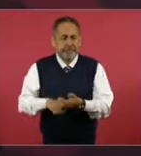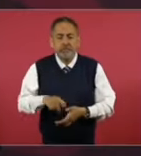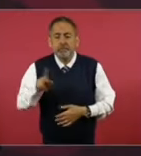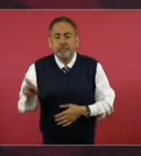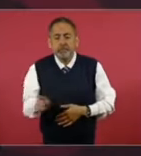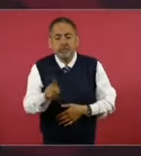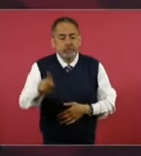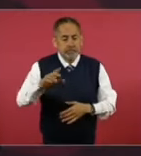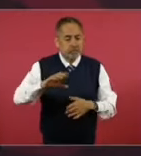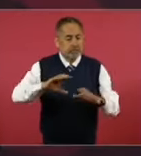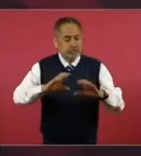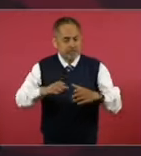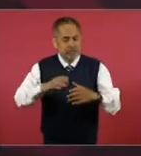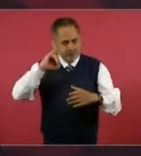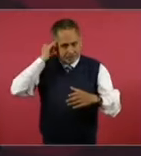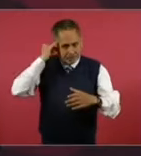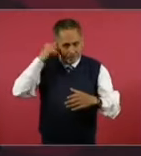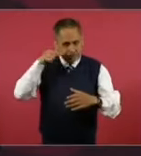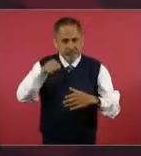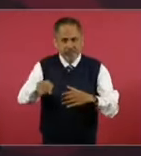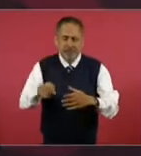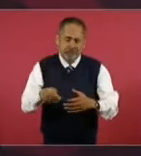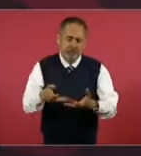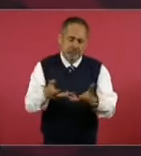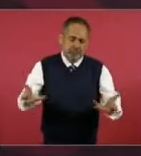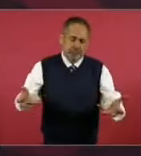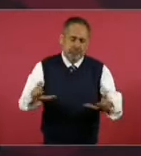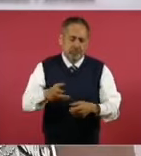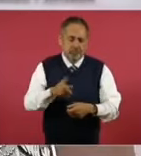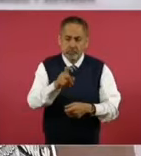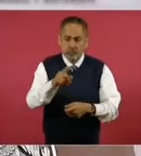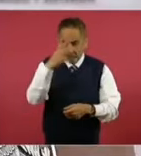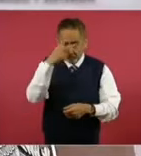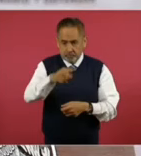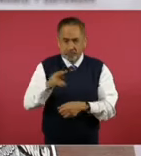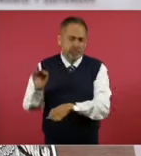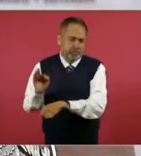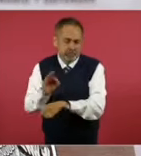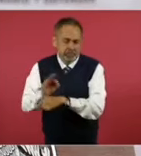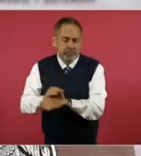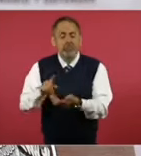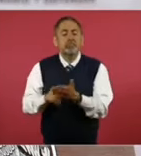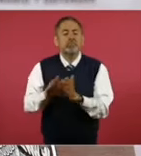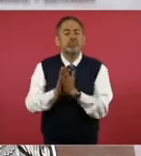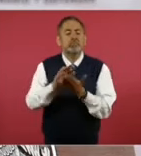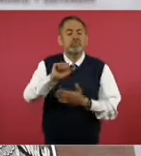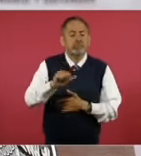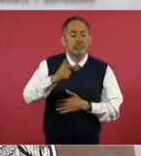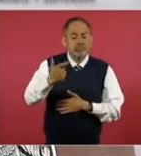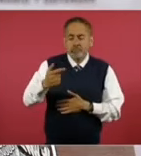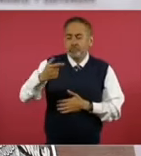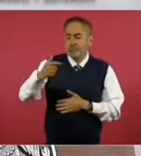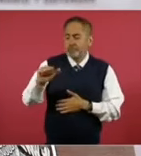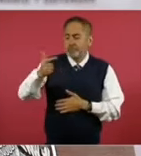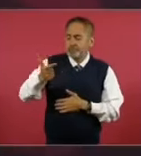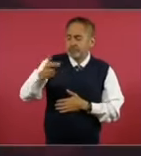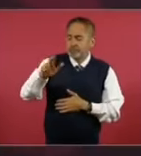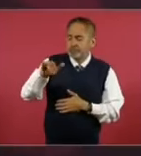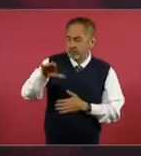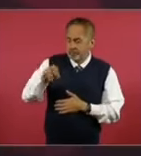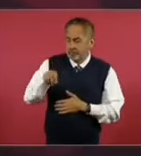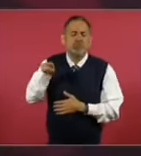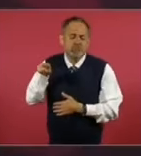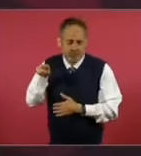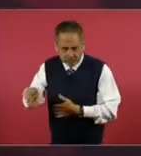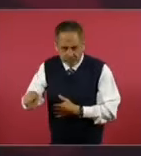e indígenas son los guardianes de la tierra y del agua de México, y el Archivo General Agrario es el custodio de la documentación que ampara